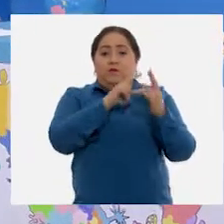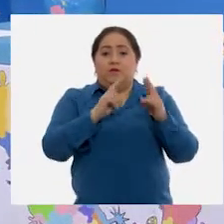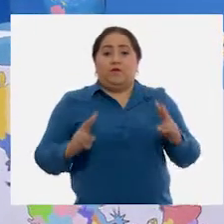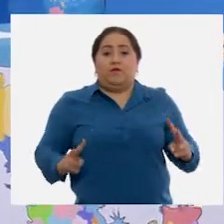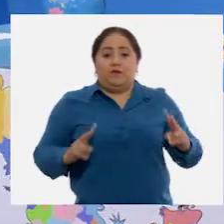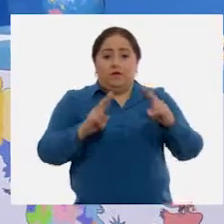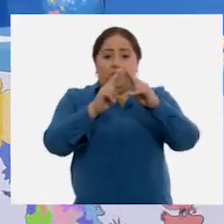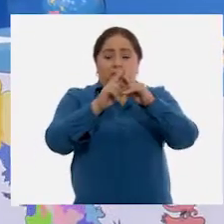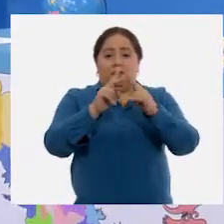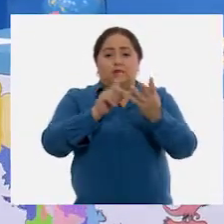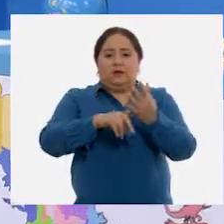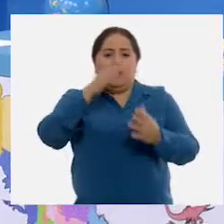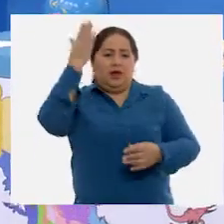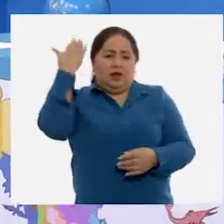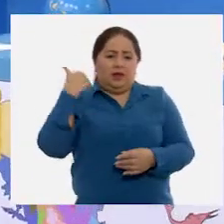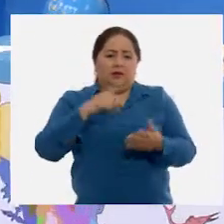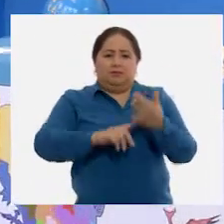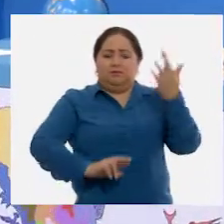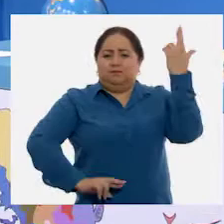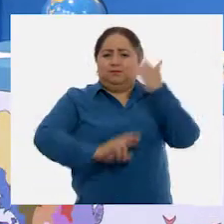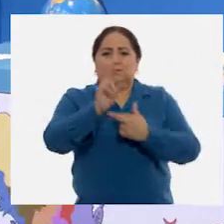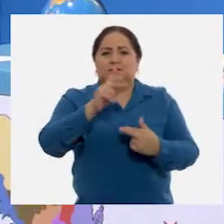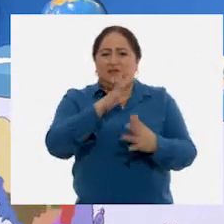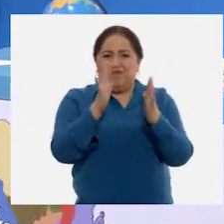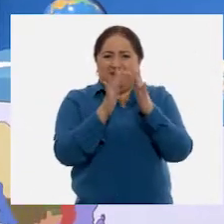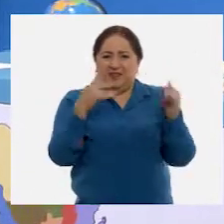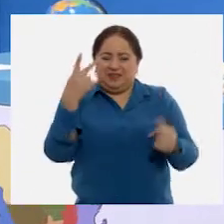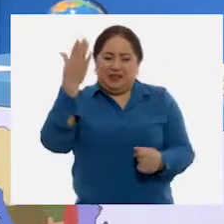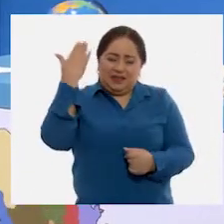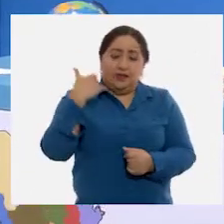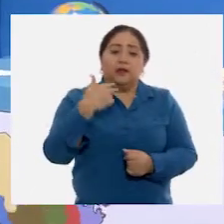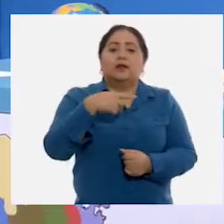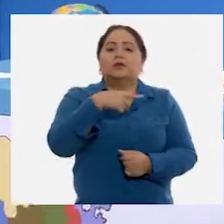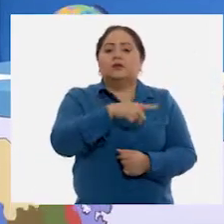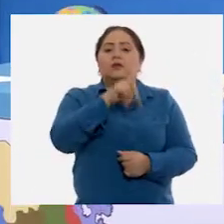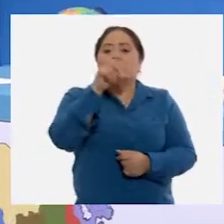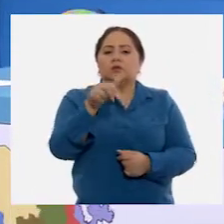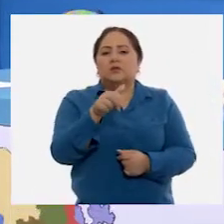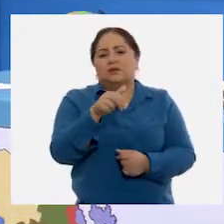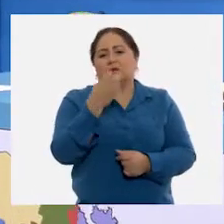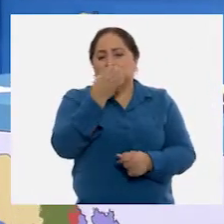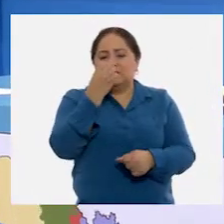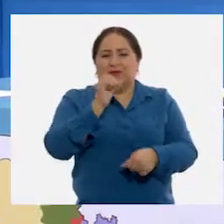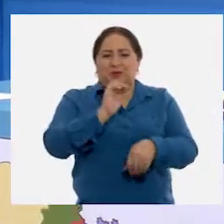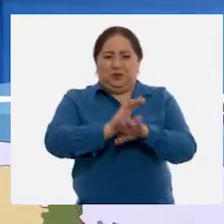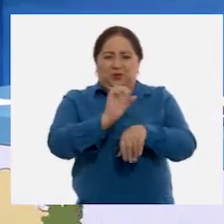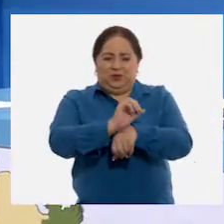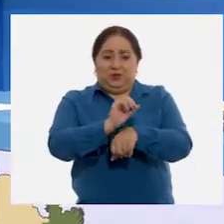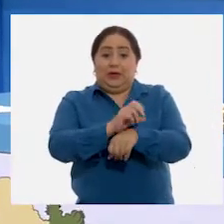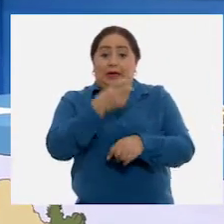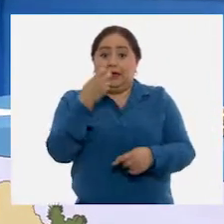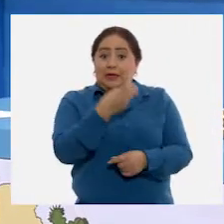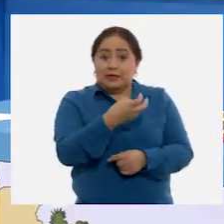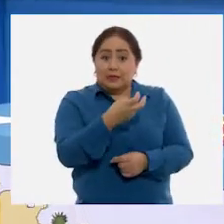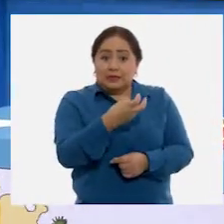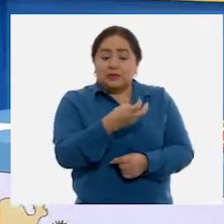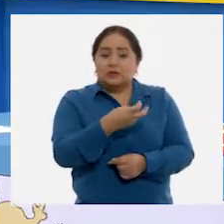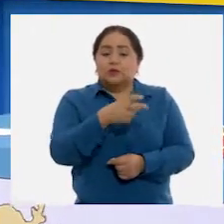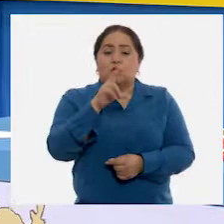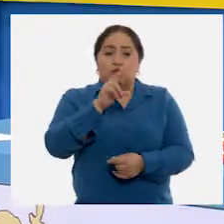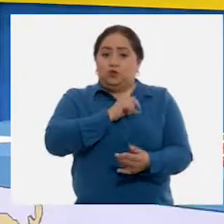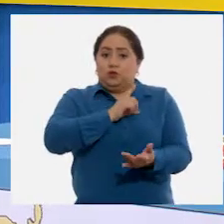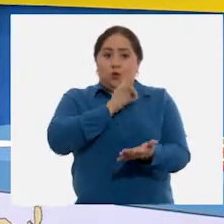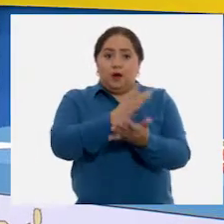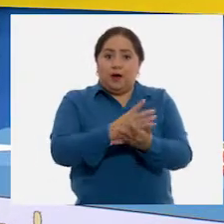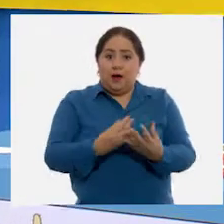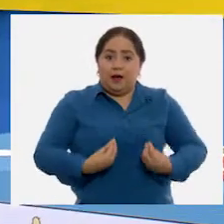una década de agitación tras la Revolución Francesa, proceso que estudiarán en secundaria. Este proceso no solo cambió